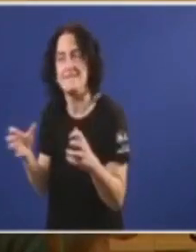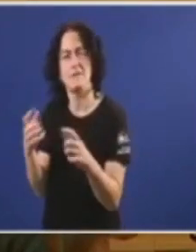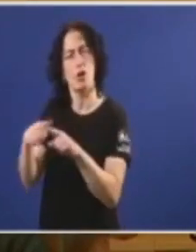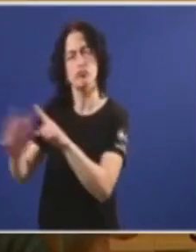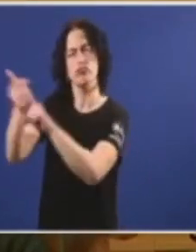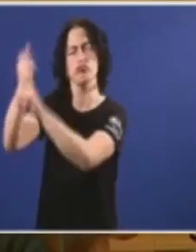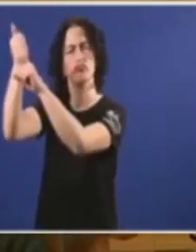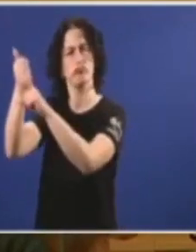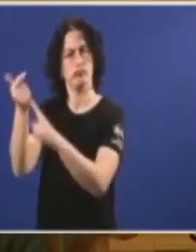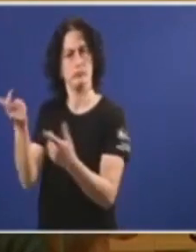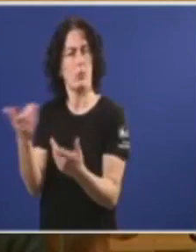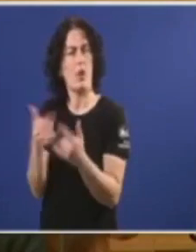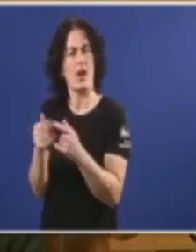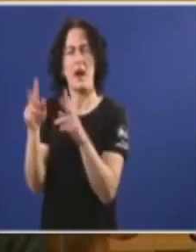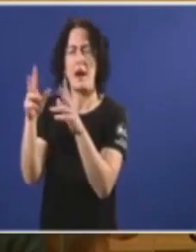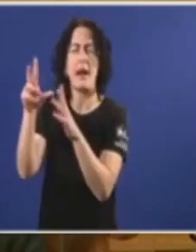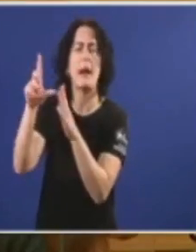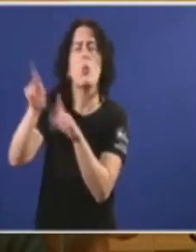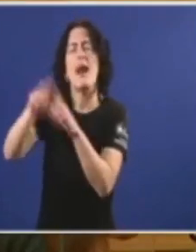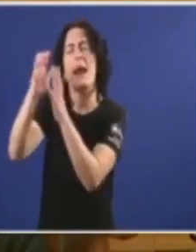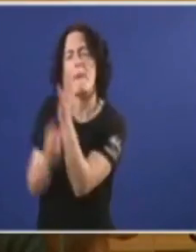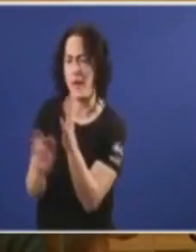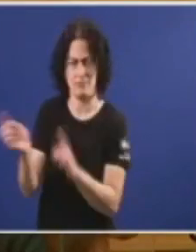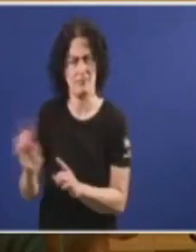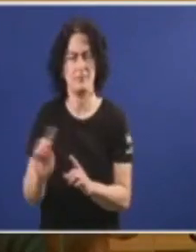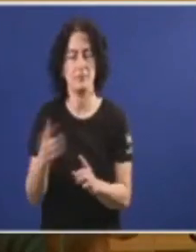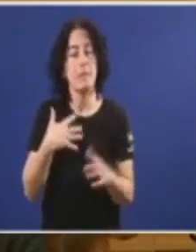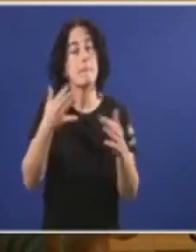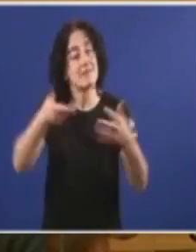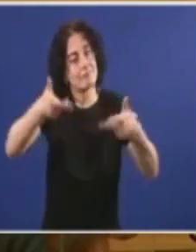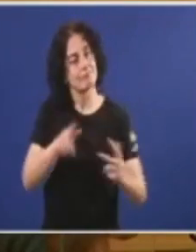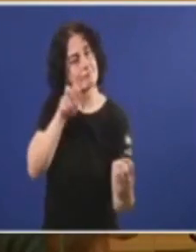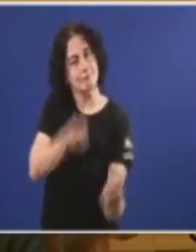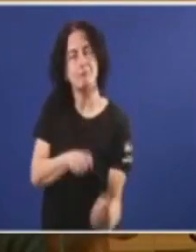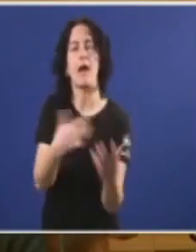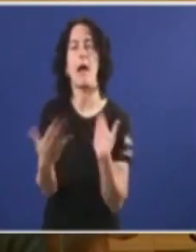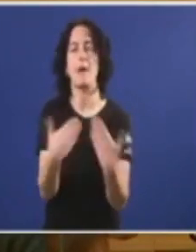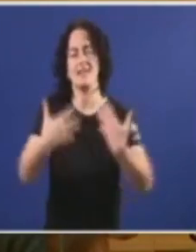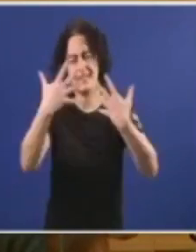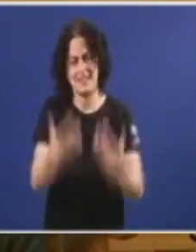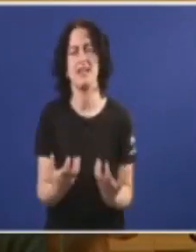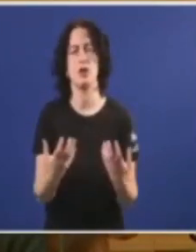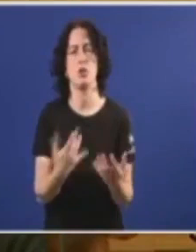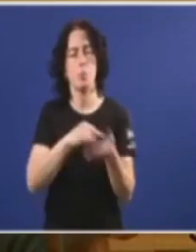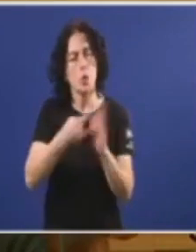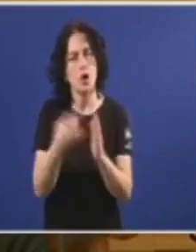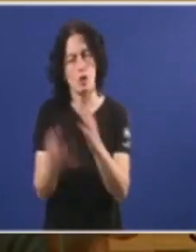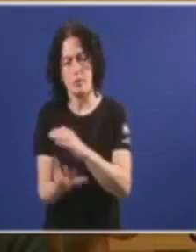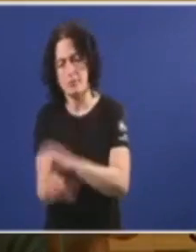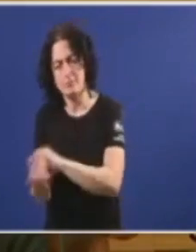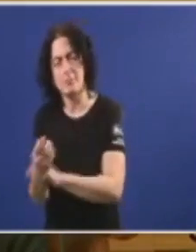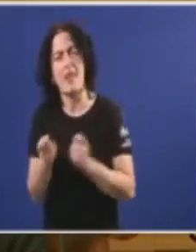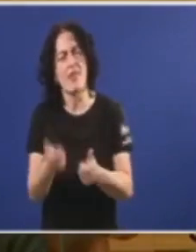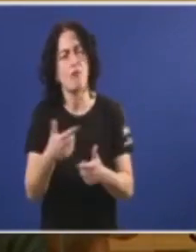reunión con Sánchez. E desde logo que nos sentemos a falar en serio sobre os proxectos que hai que candidatar para que este país teña futuro, que non